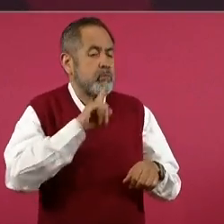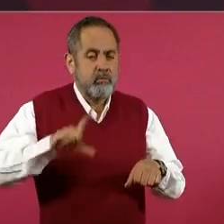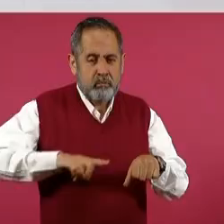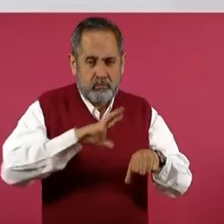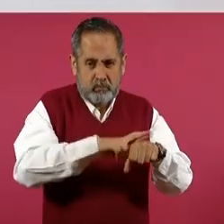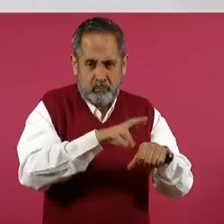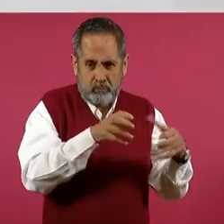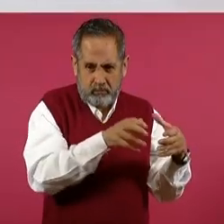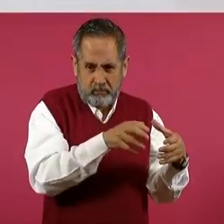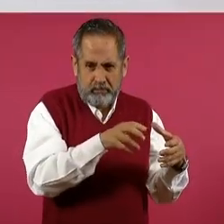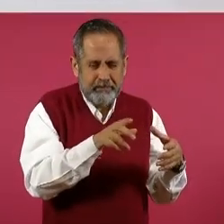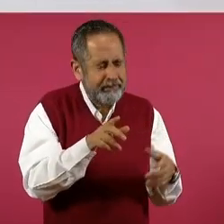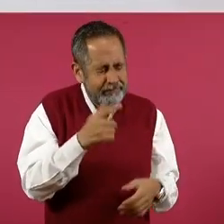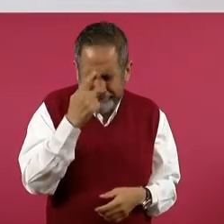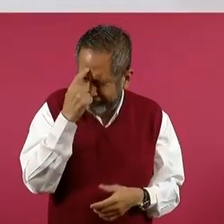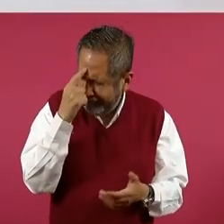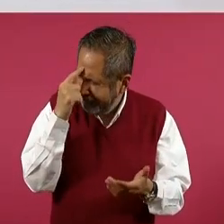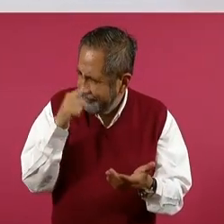increíble,